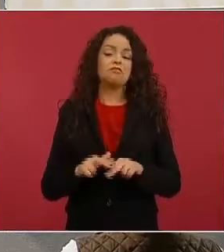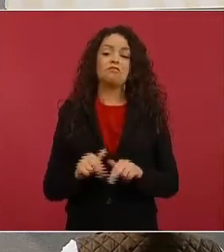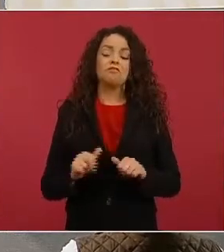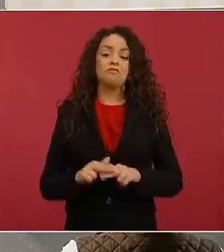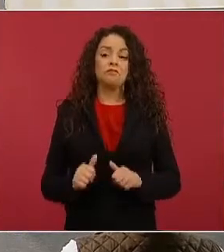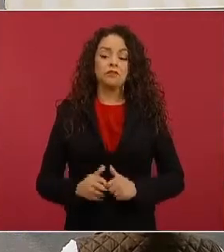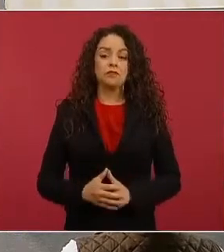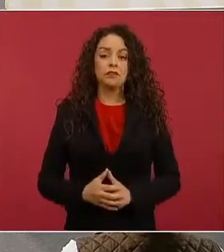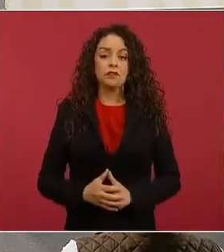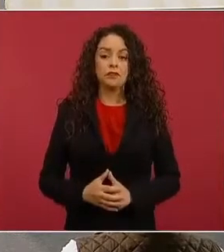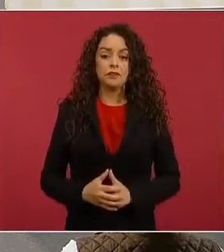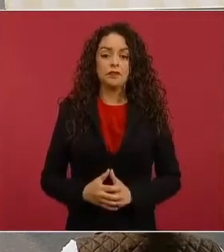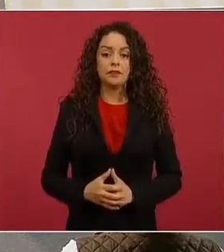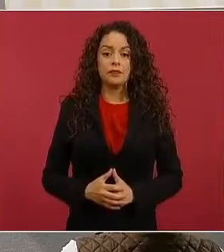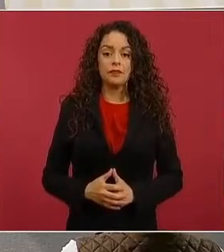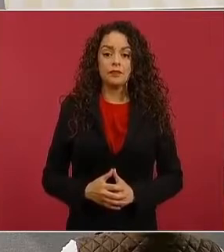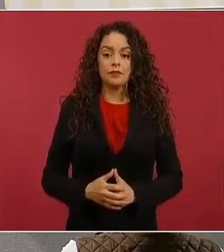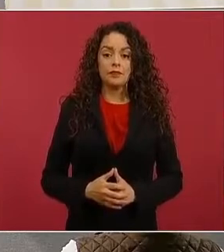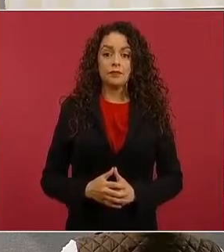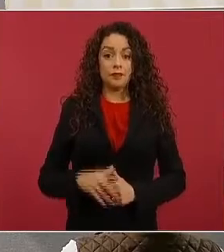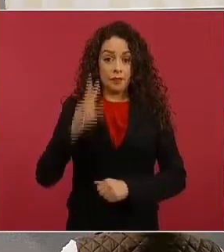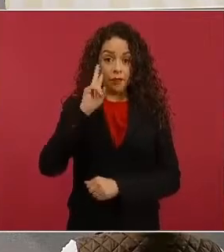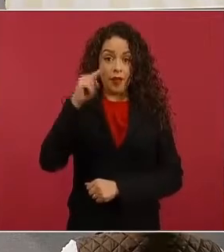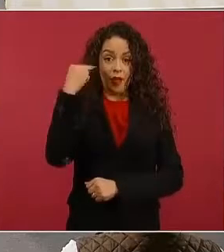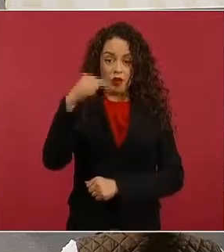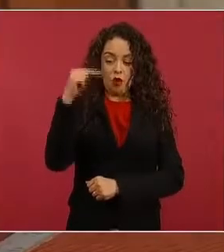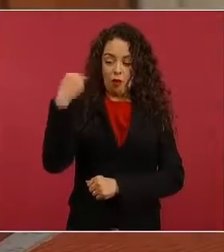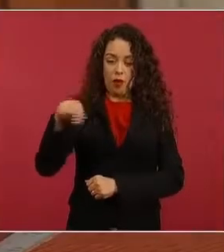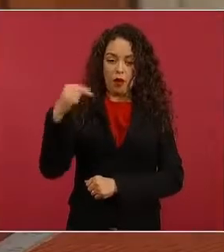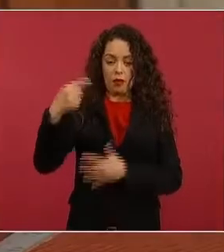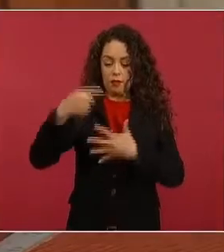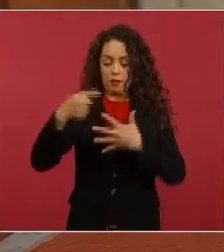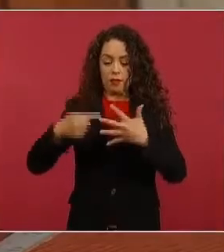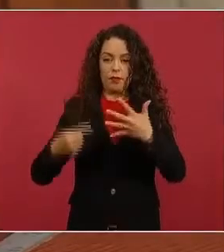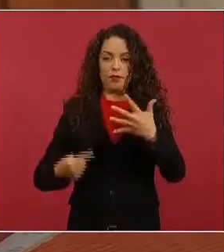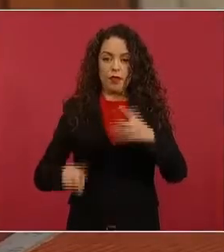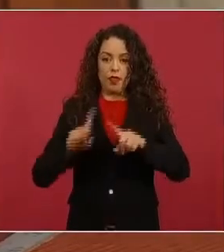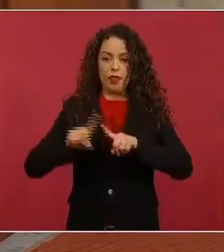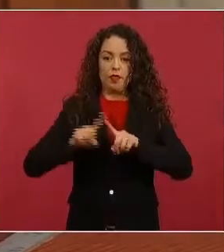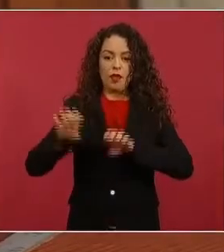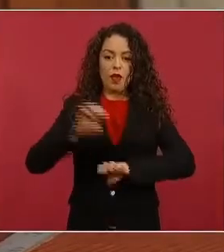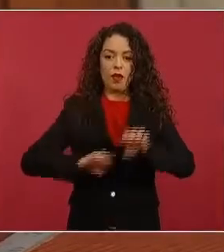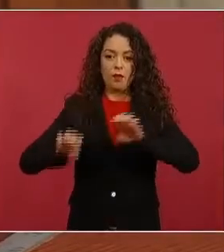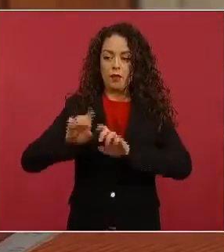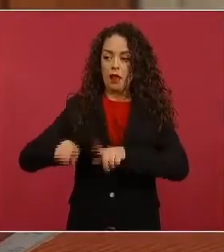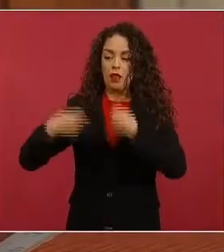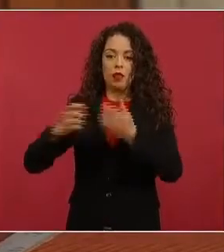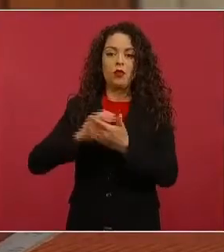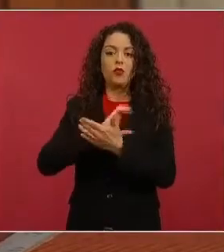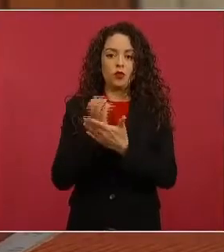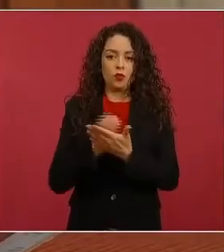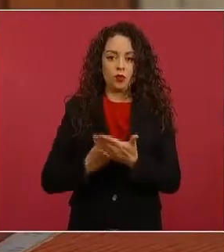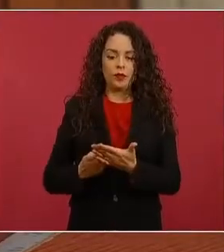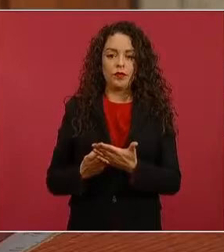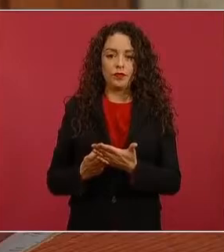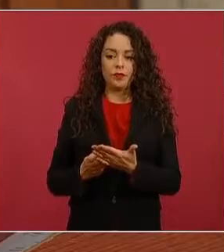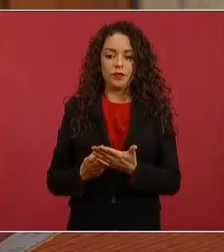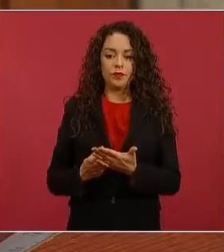Es decir, ahí se pone el nombre de las empresas que tienen concesiones.